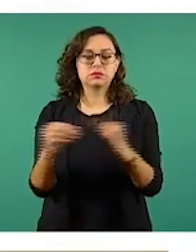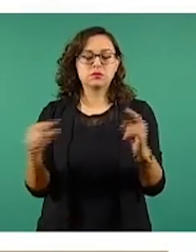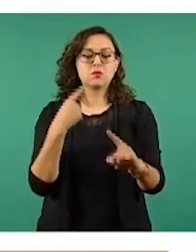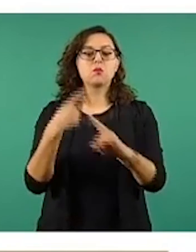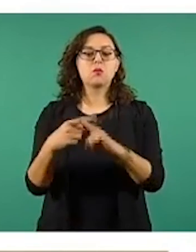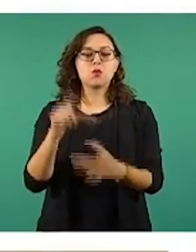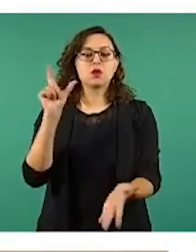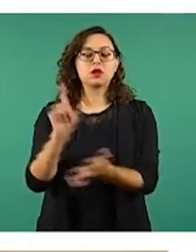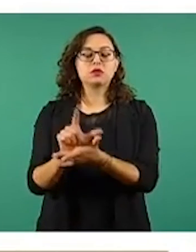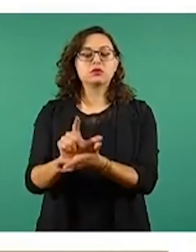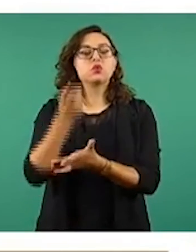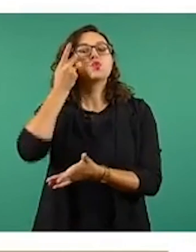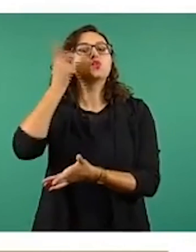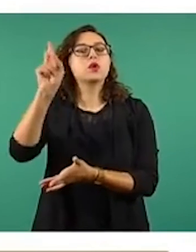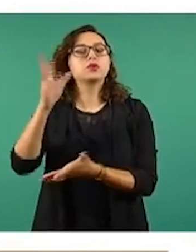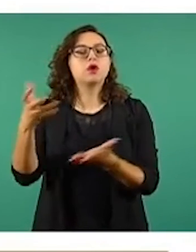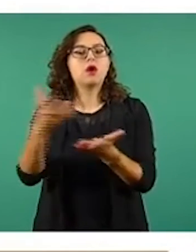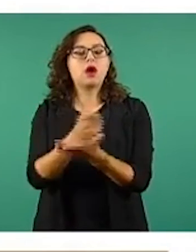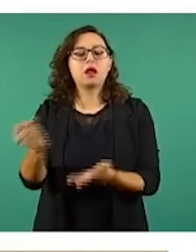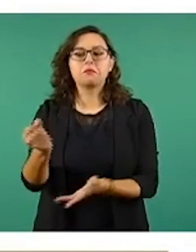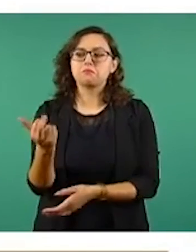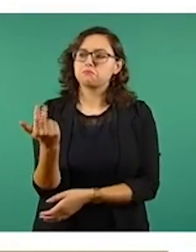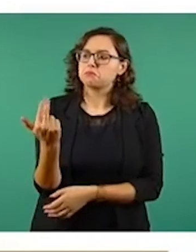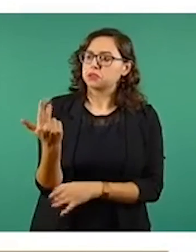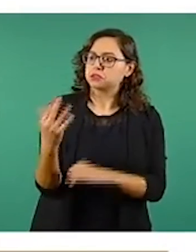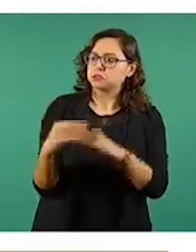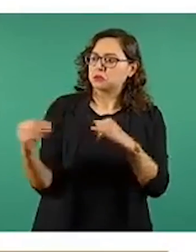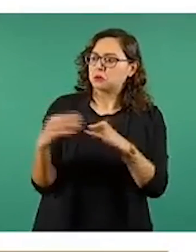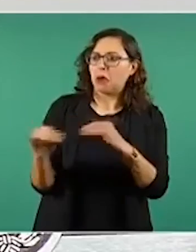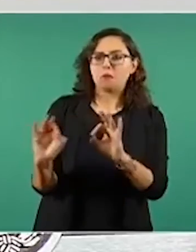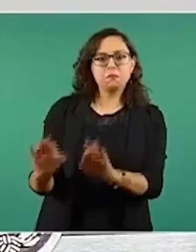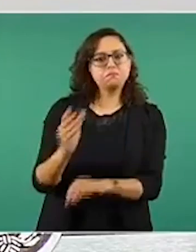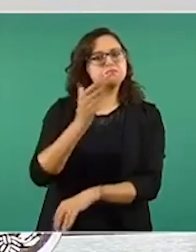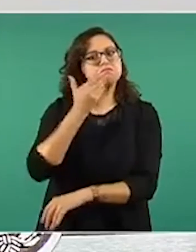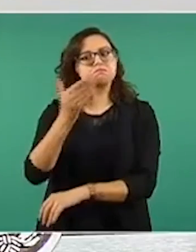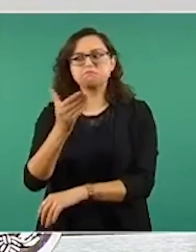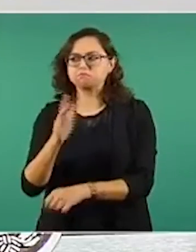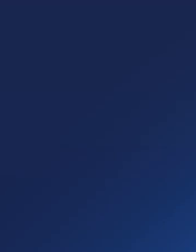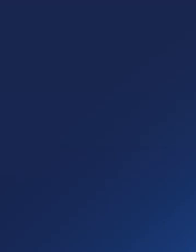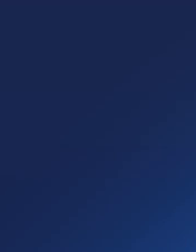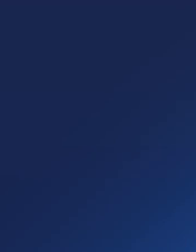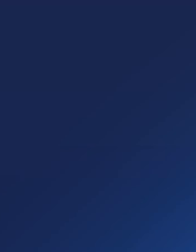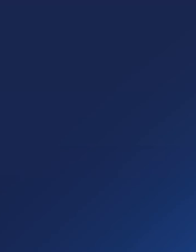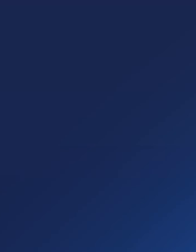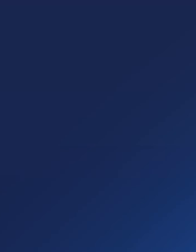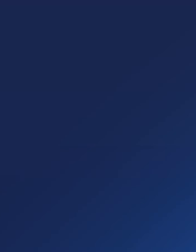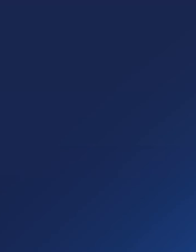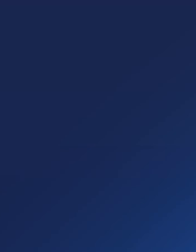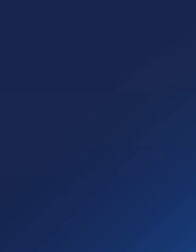$20.84 por litro, un margen de $0.25, muy buen precio para La Paz. Luego